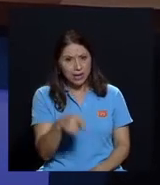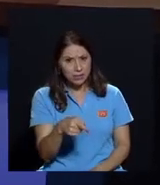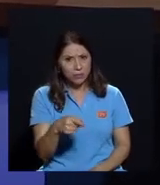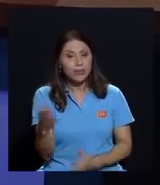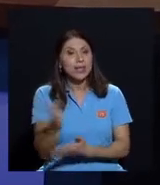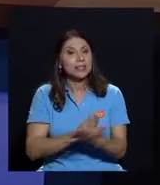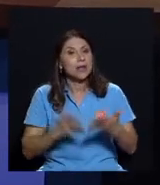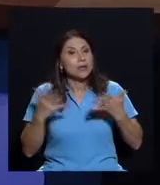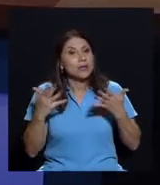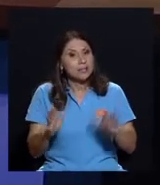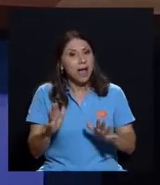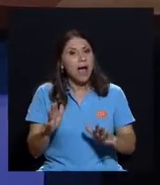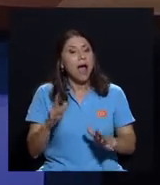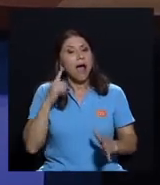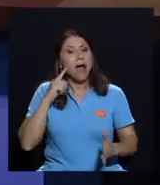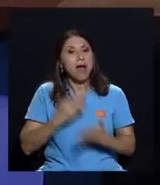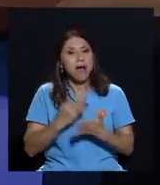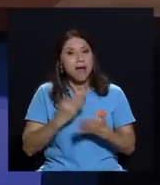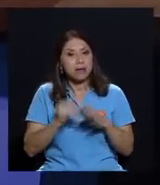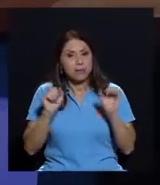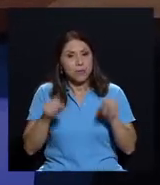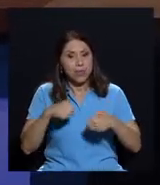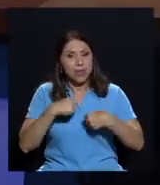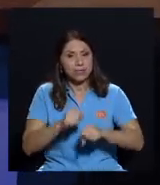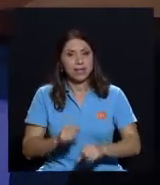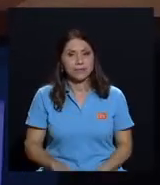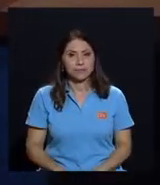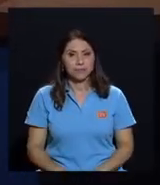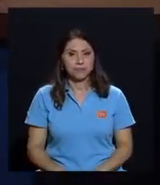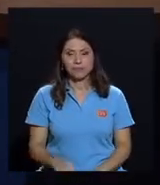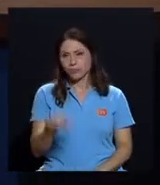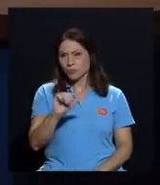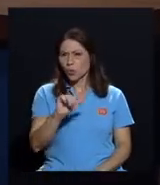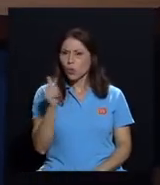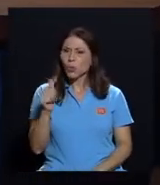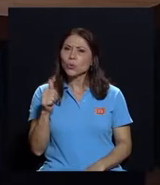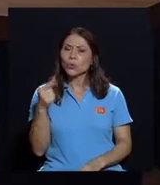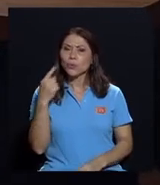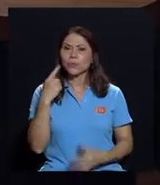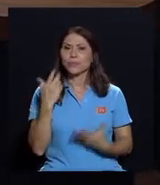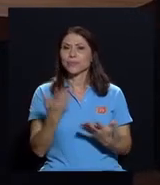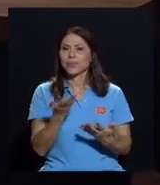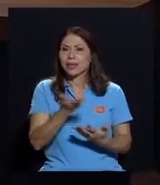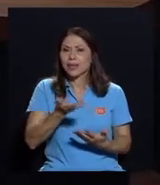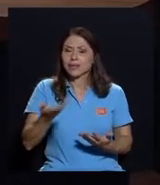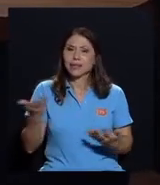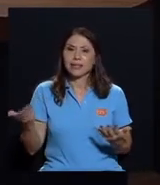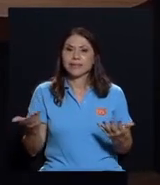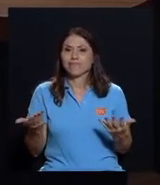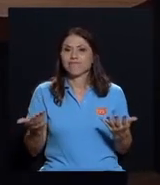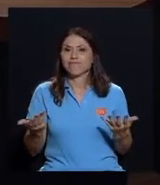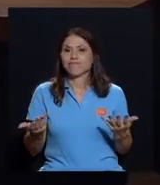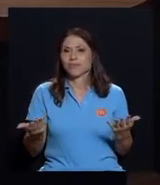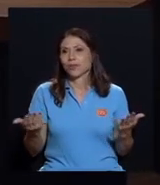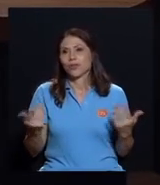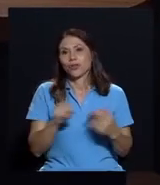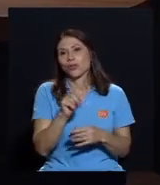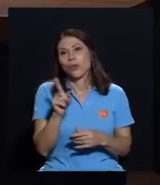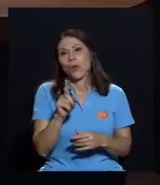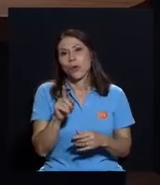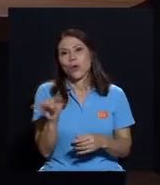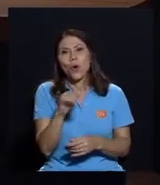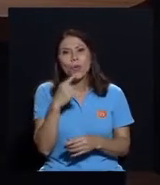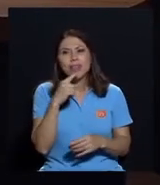algo que ya hay evidencia de que se puede hacer y la otra vigencia para mí es que no hay no hay como dicen tampoco es que no hay